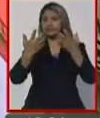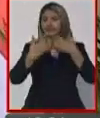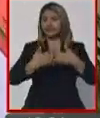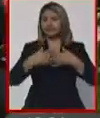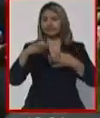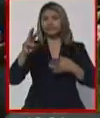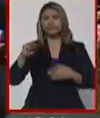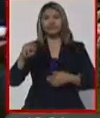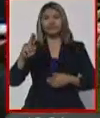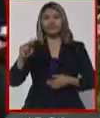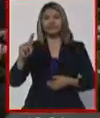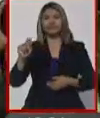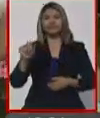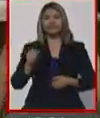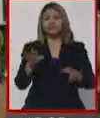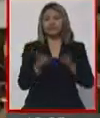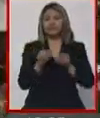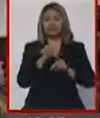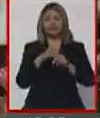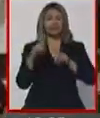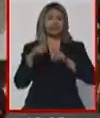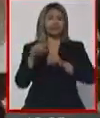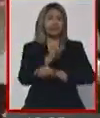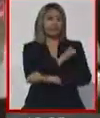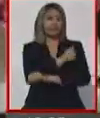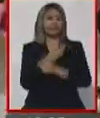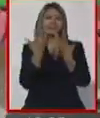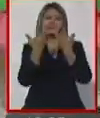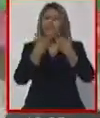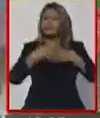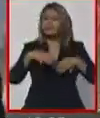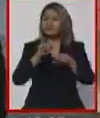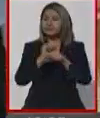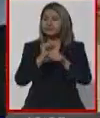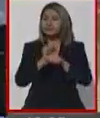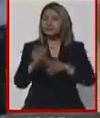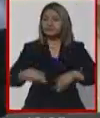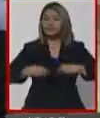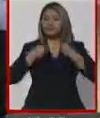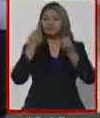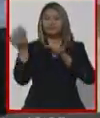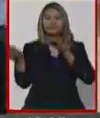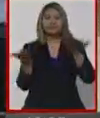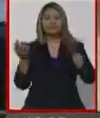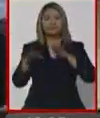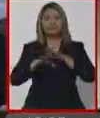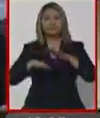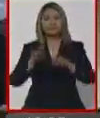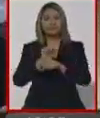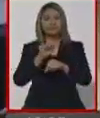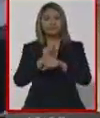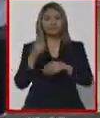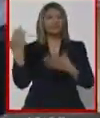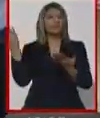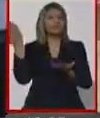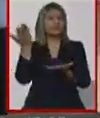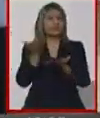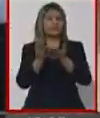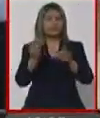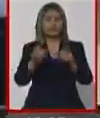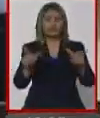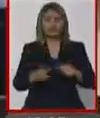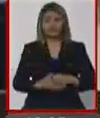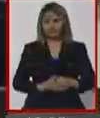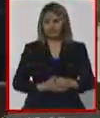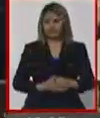Mutum, se reúne con diferentes autoridades para coordinar obras en esta población para poder brindar los servicios básicos a los trabajadores que lleguen a esta zona.